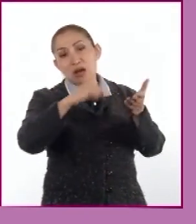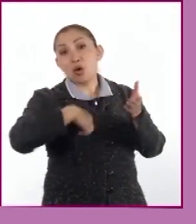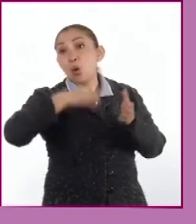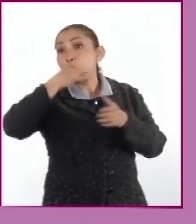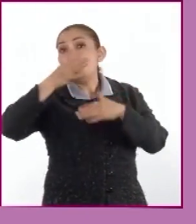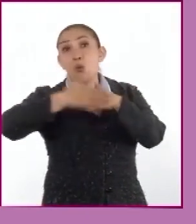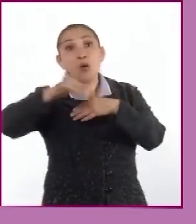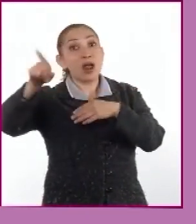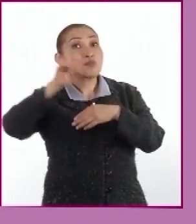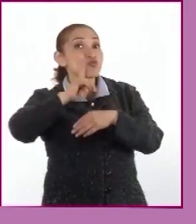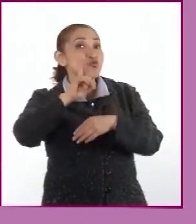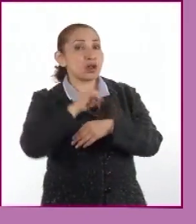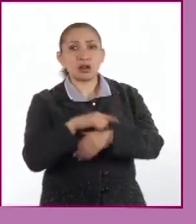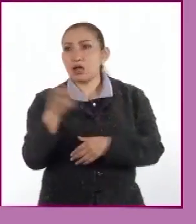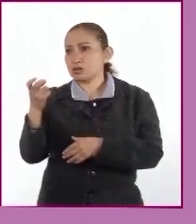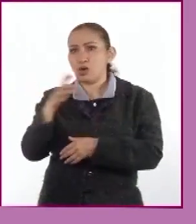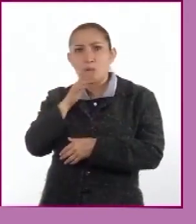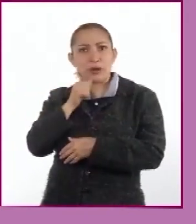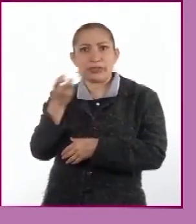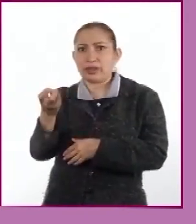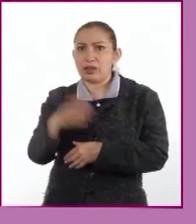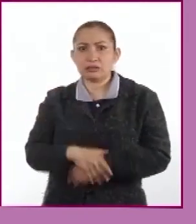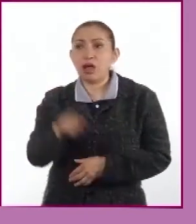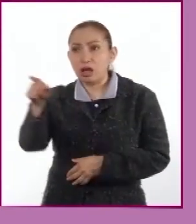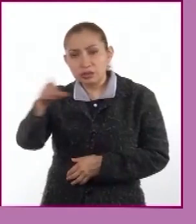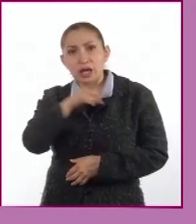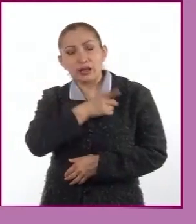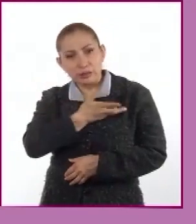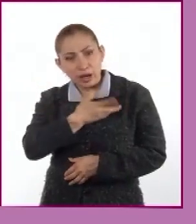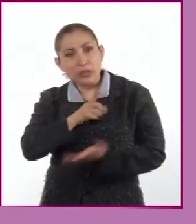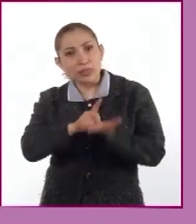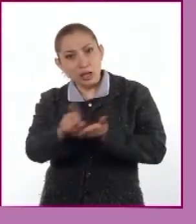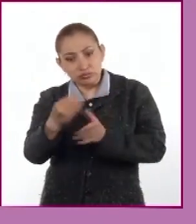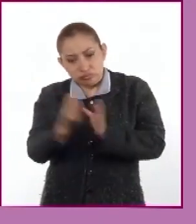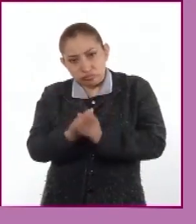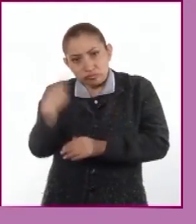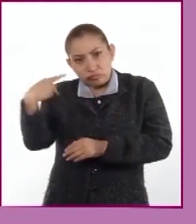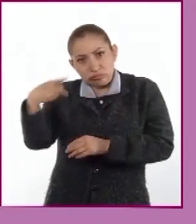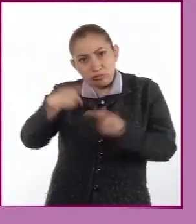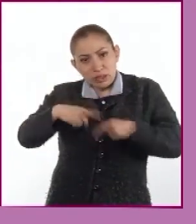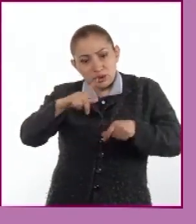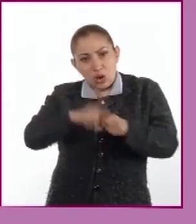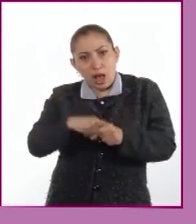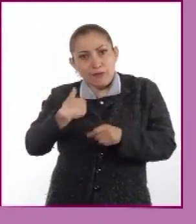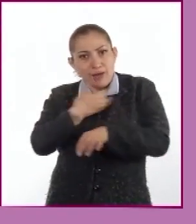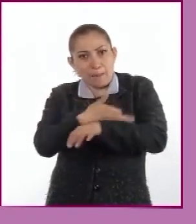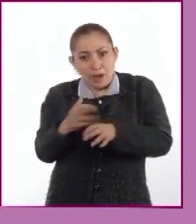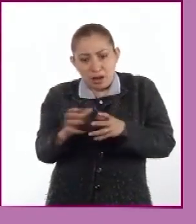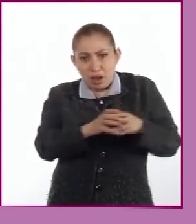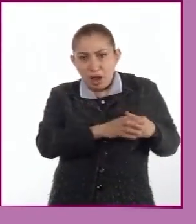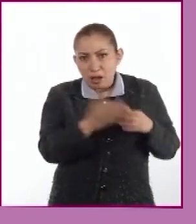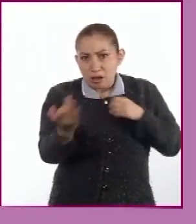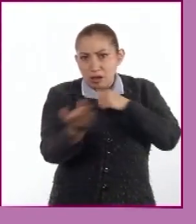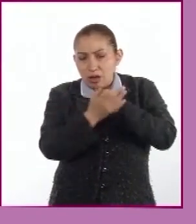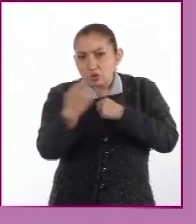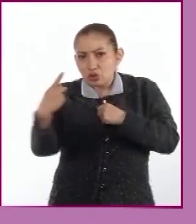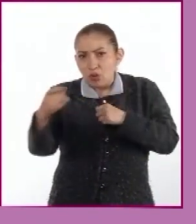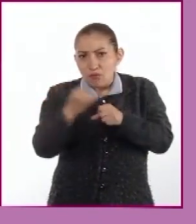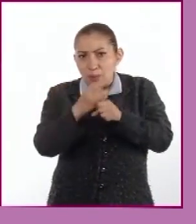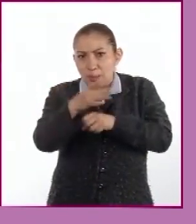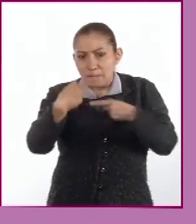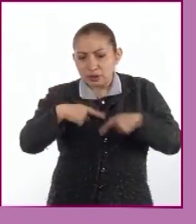avisarme. ¿Qué? Pero eso no puede hacerlo. Ella tiene derecho a una intimidad tanto personal como familiar y a la protección de sus datos